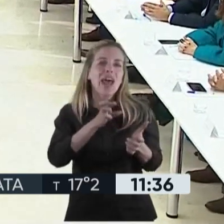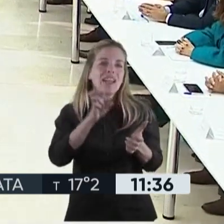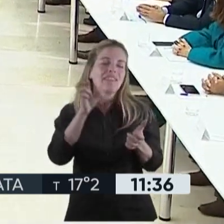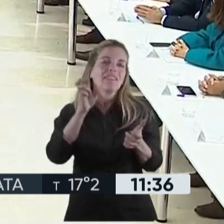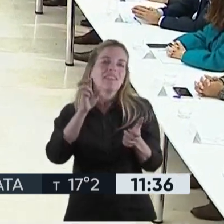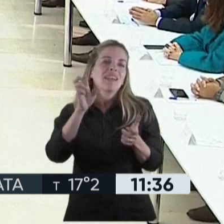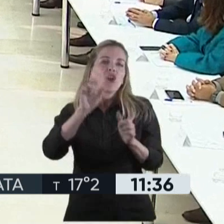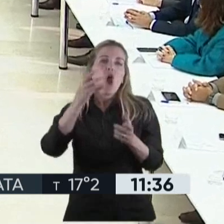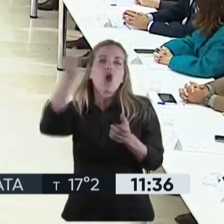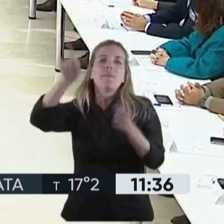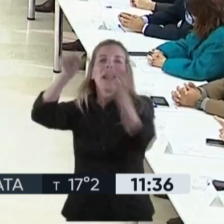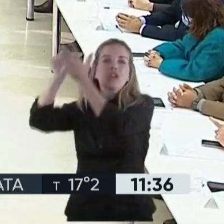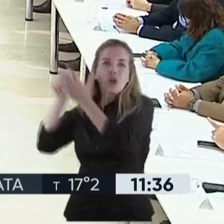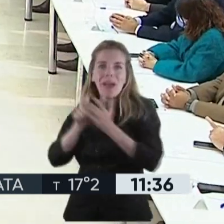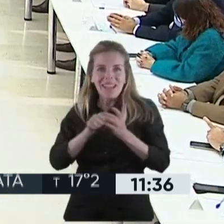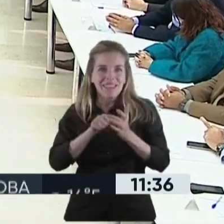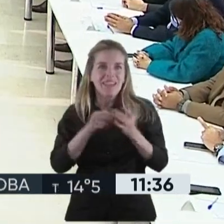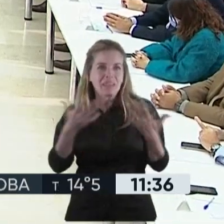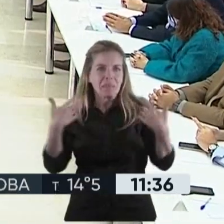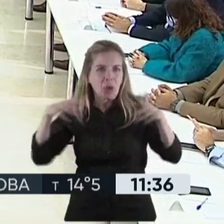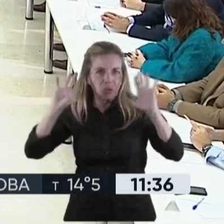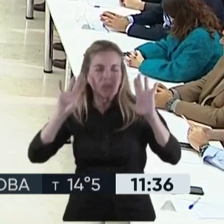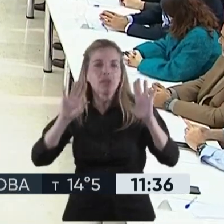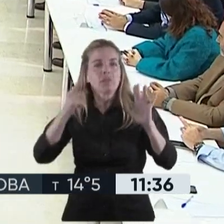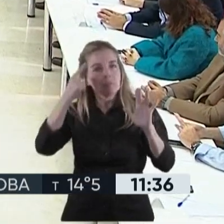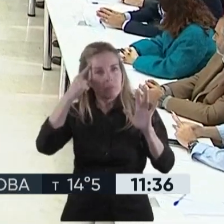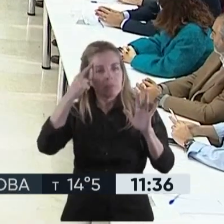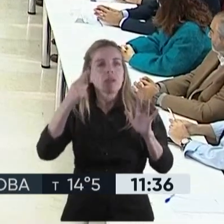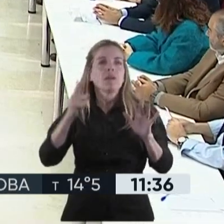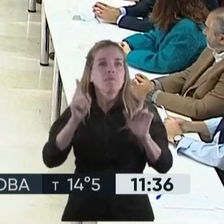no haber invertido todos ustedes y no haber hecho todo lo que ustedes hicieron,